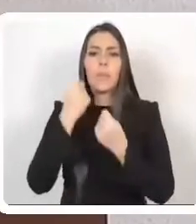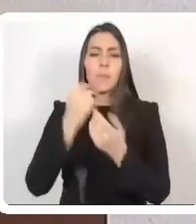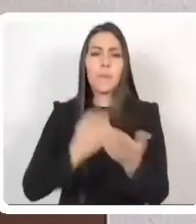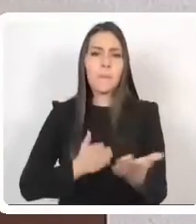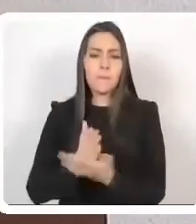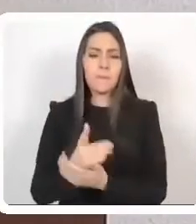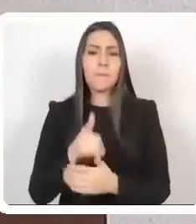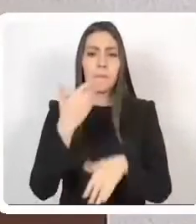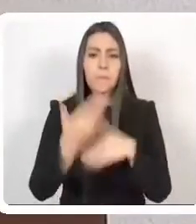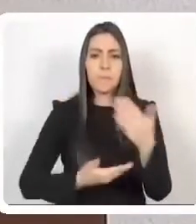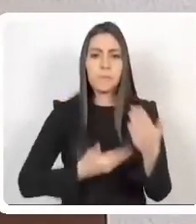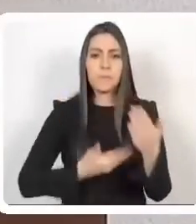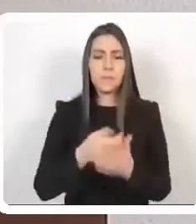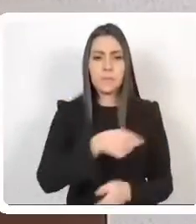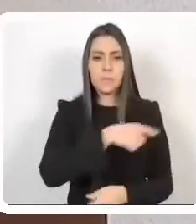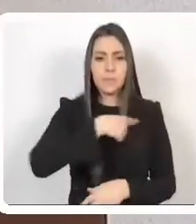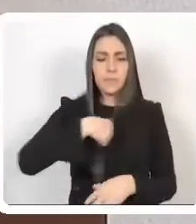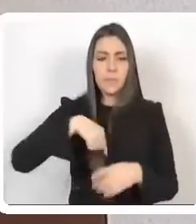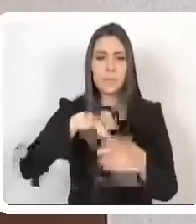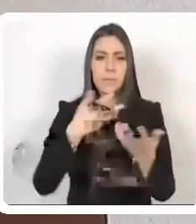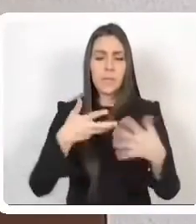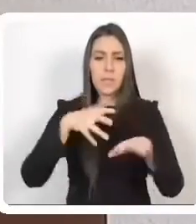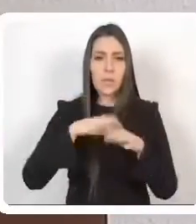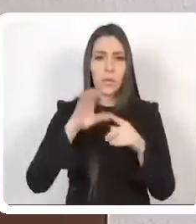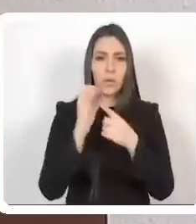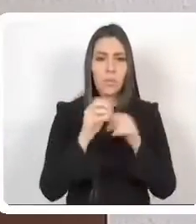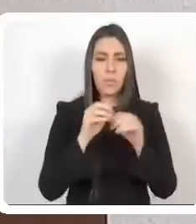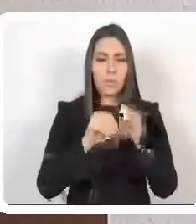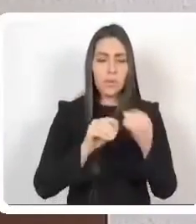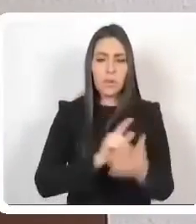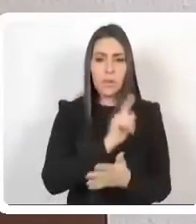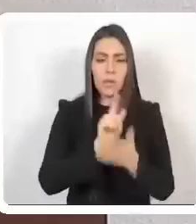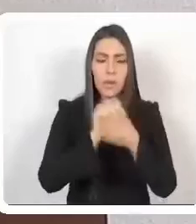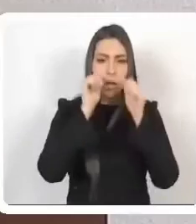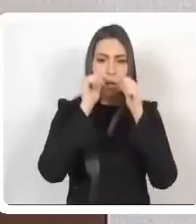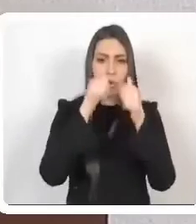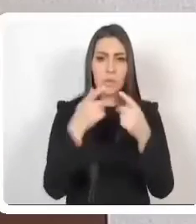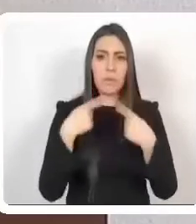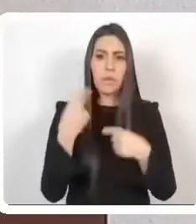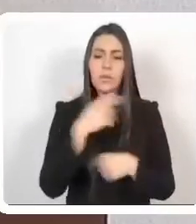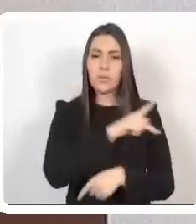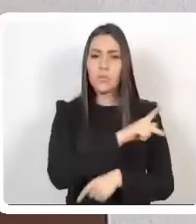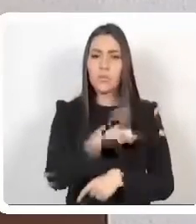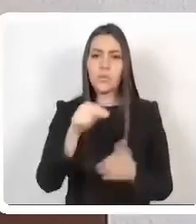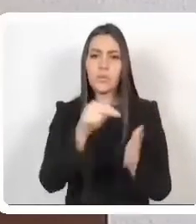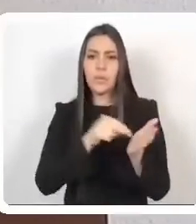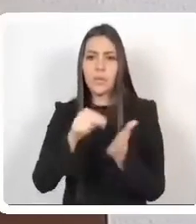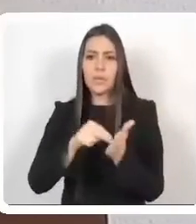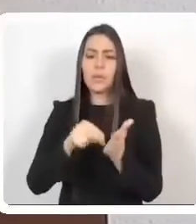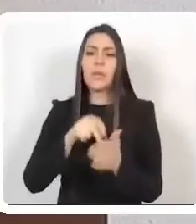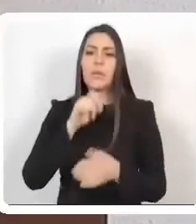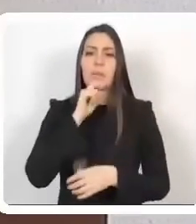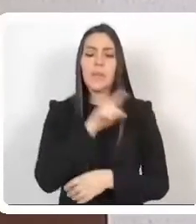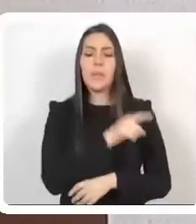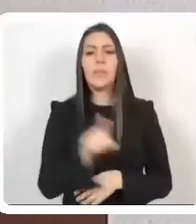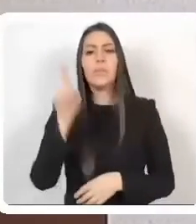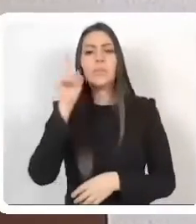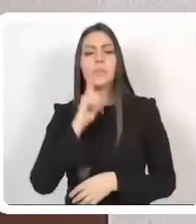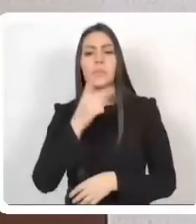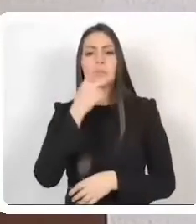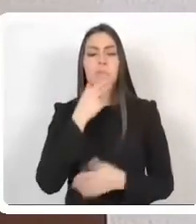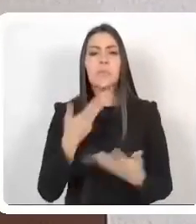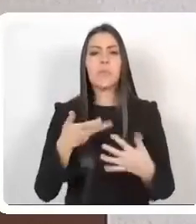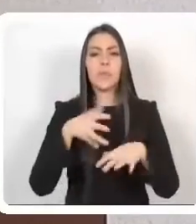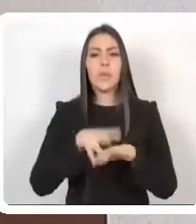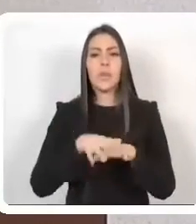las y los integrantes de la Comisión Legislativa para la Atención de Grupos Vulnerables y por las y los integrantes de la